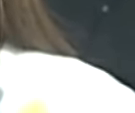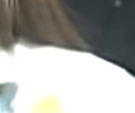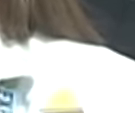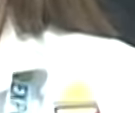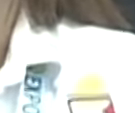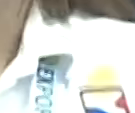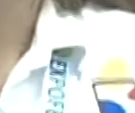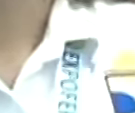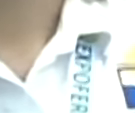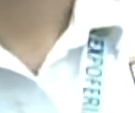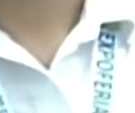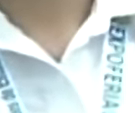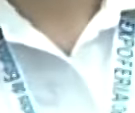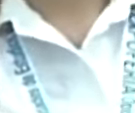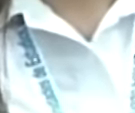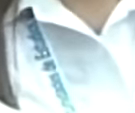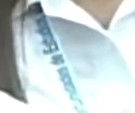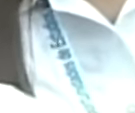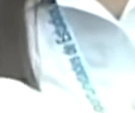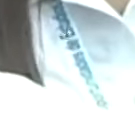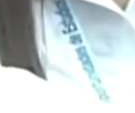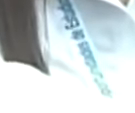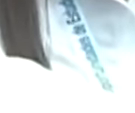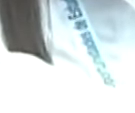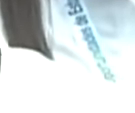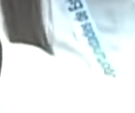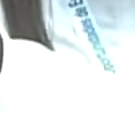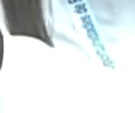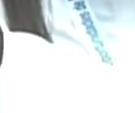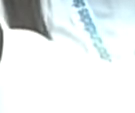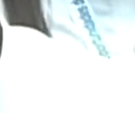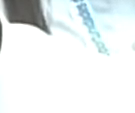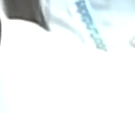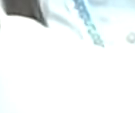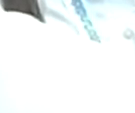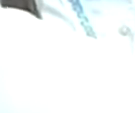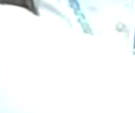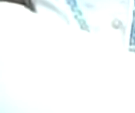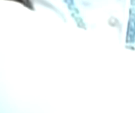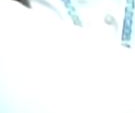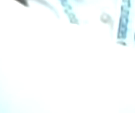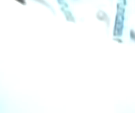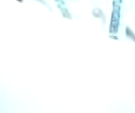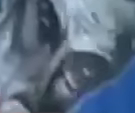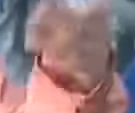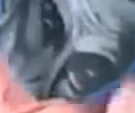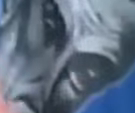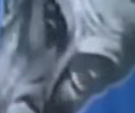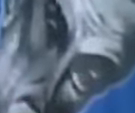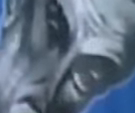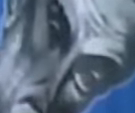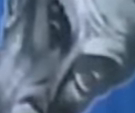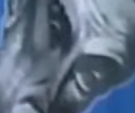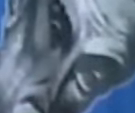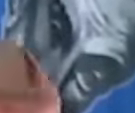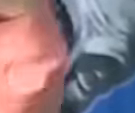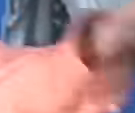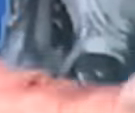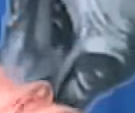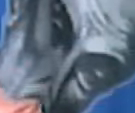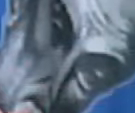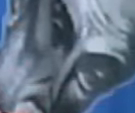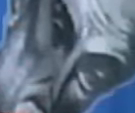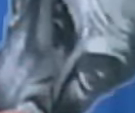cómo se referían a los pobres, los ricos de entonces, los patas en el suelo, los tierrugos,